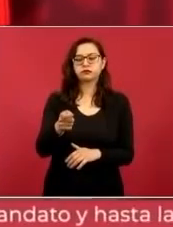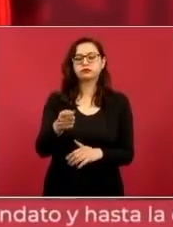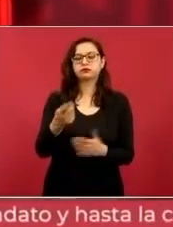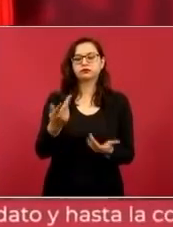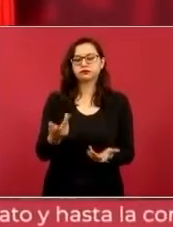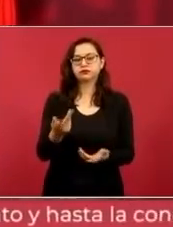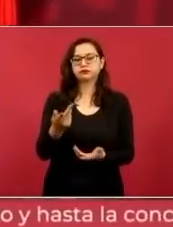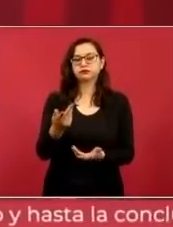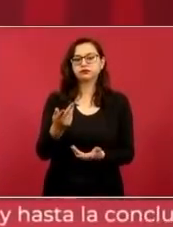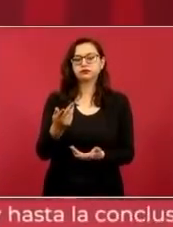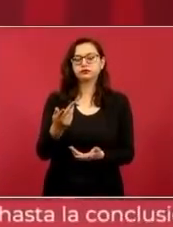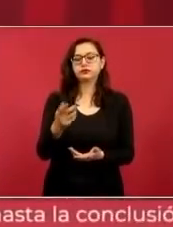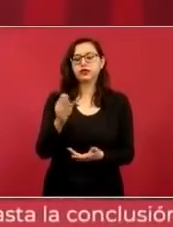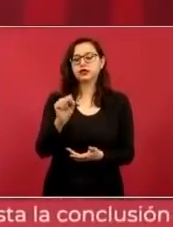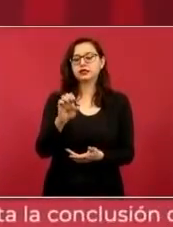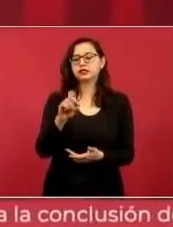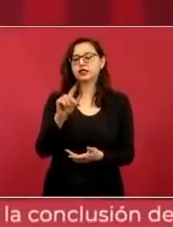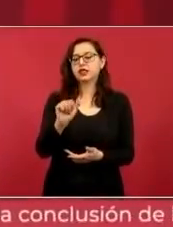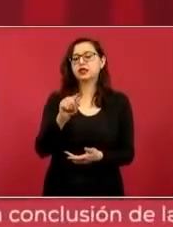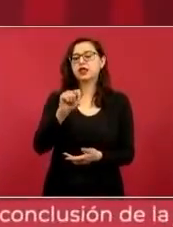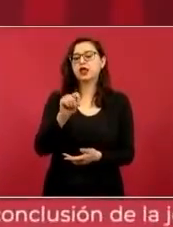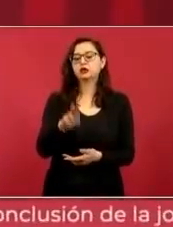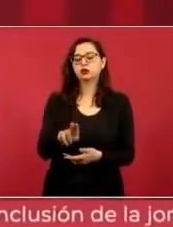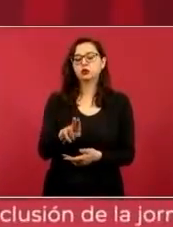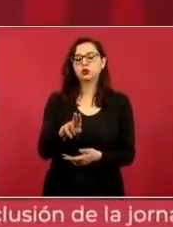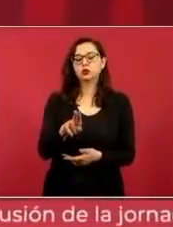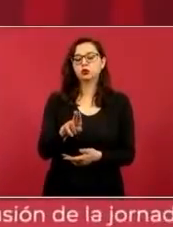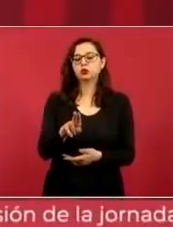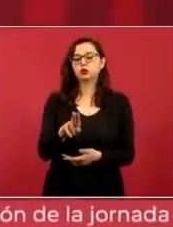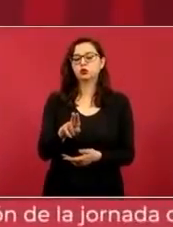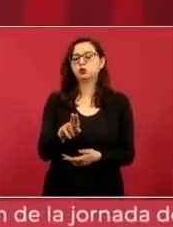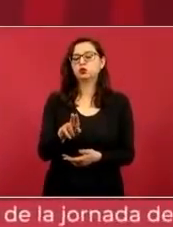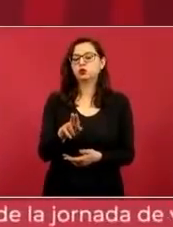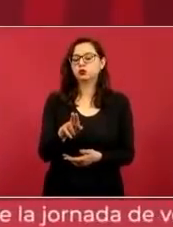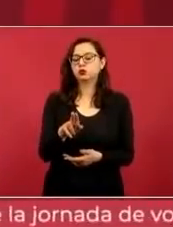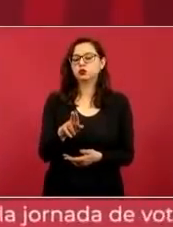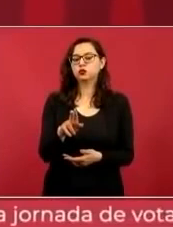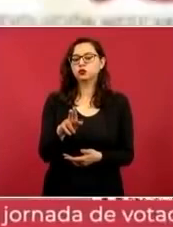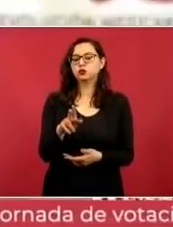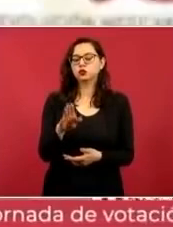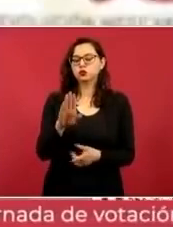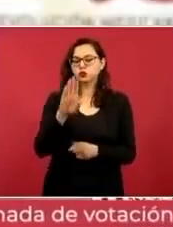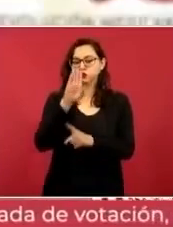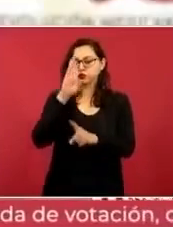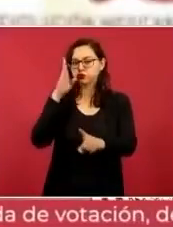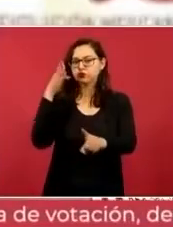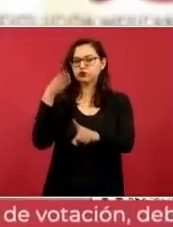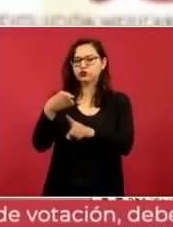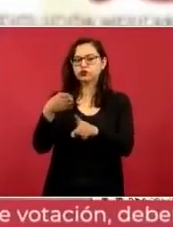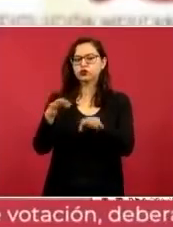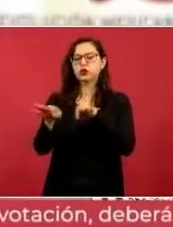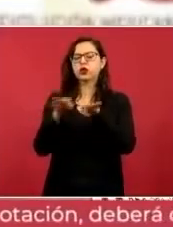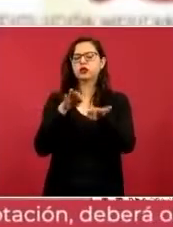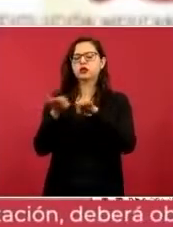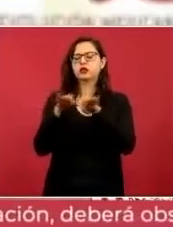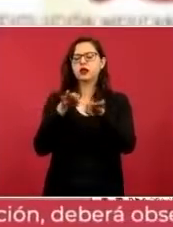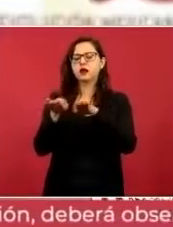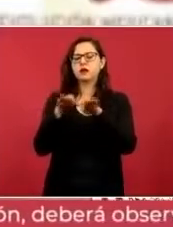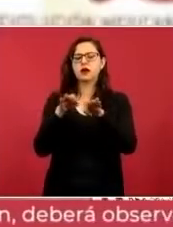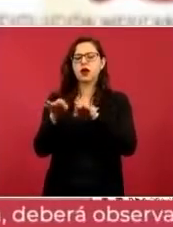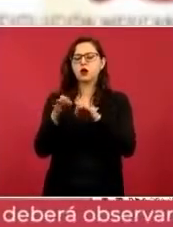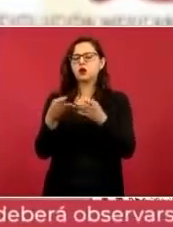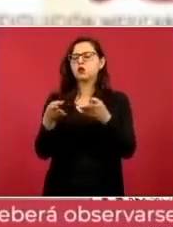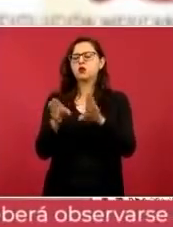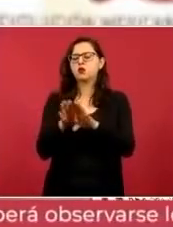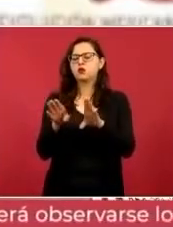de los diputados europeos. El presidente asegura que fue de aquí, de México, y que estuvo orquestada por, a ver si